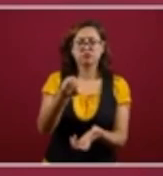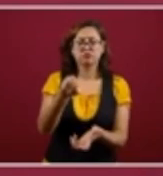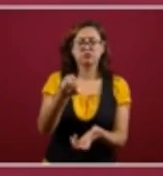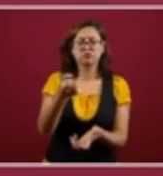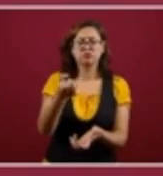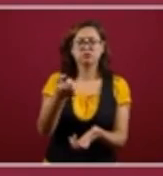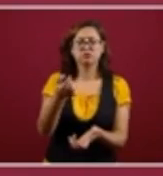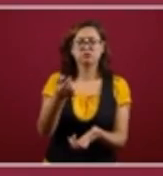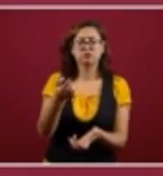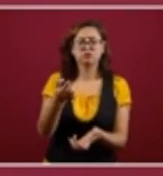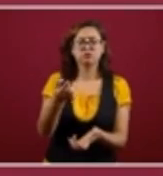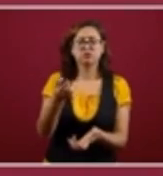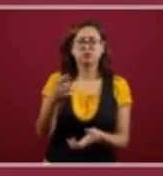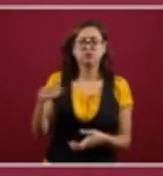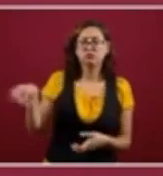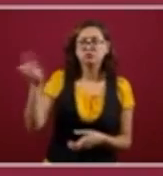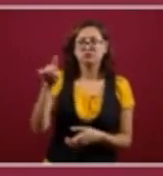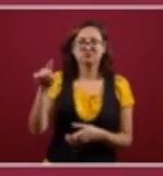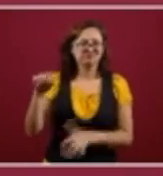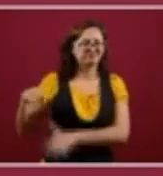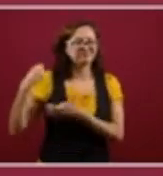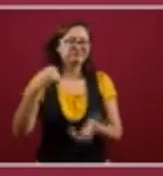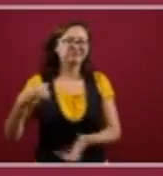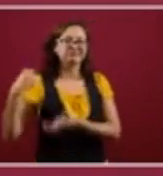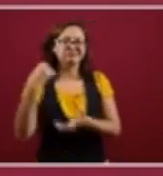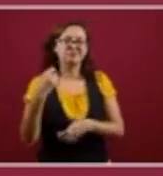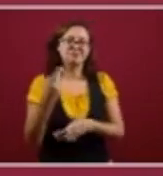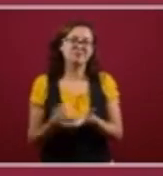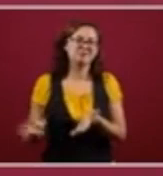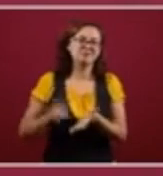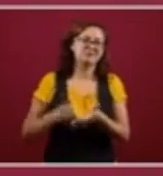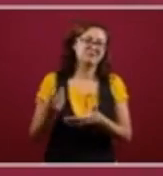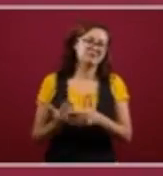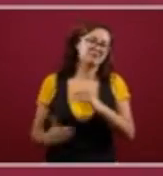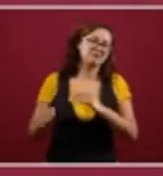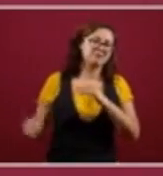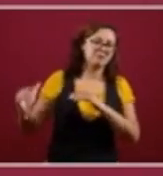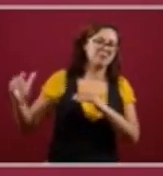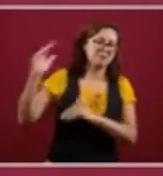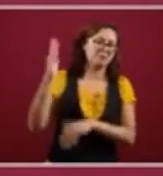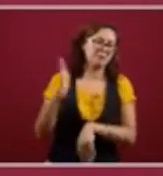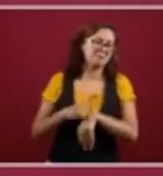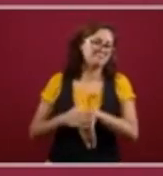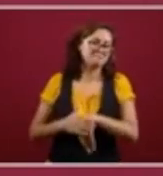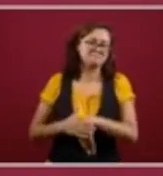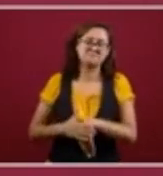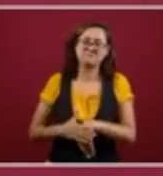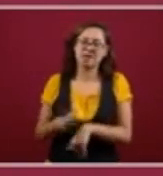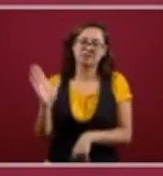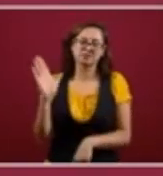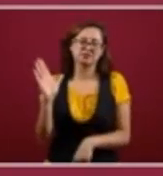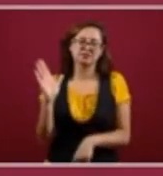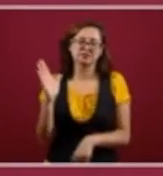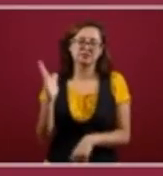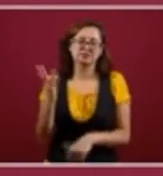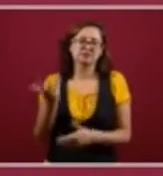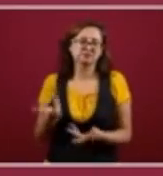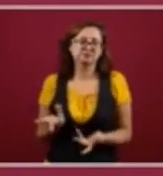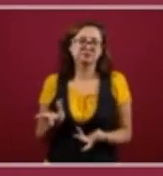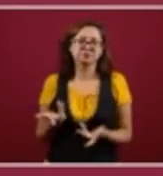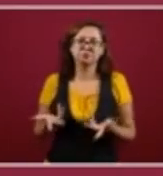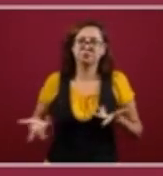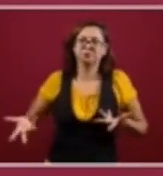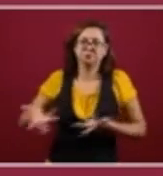demanda es superior a la cantidad que se coloca,